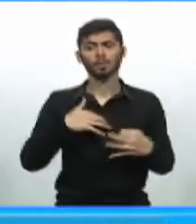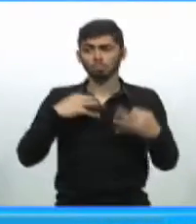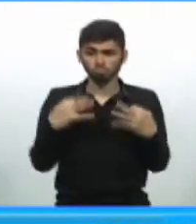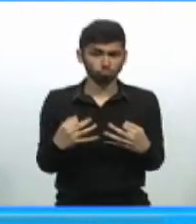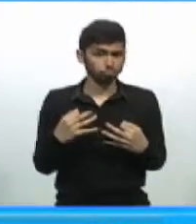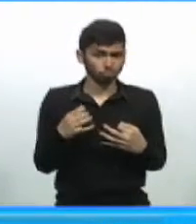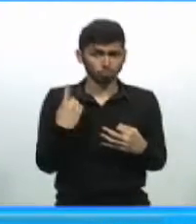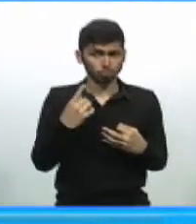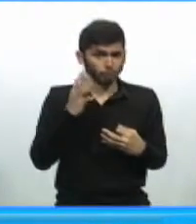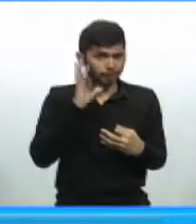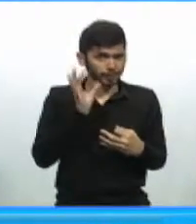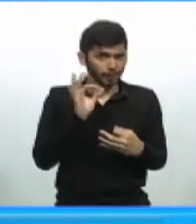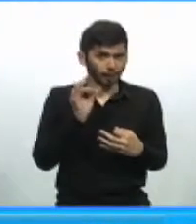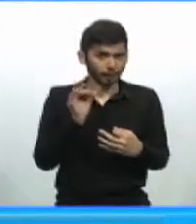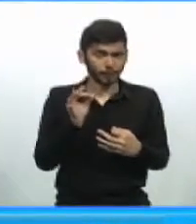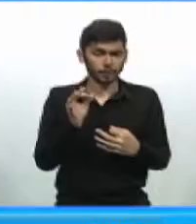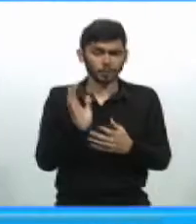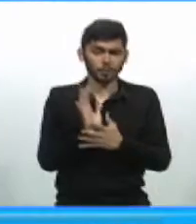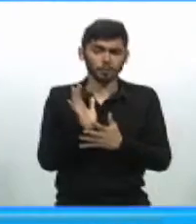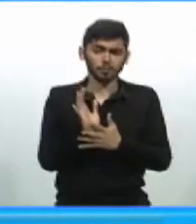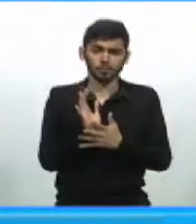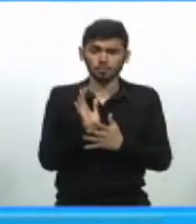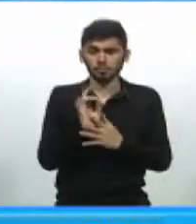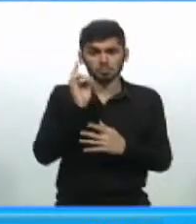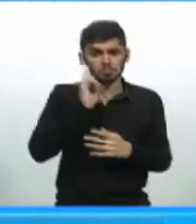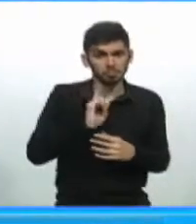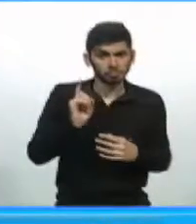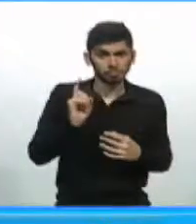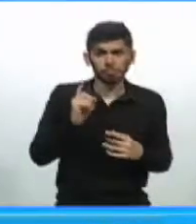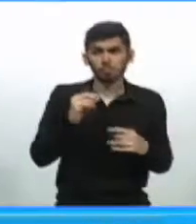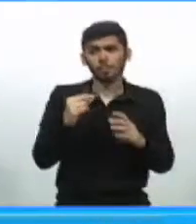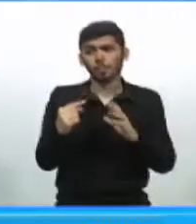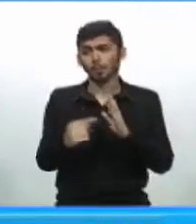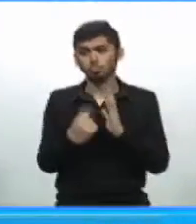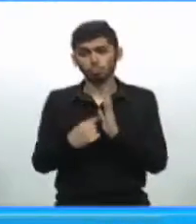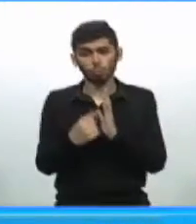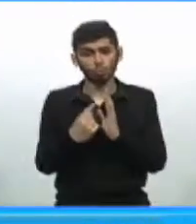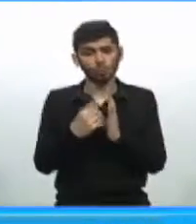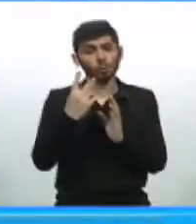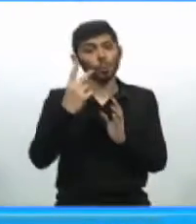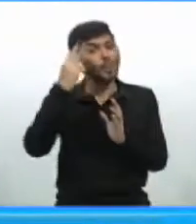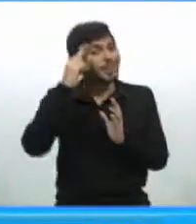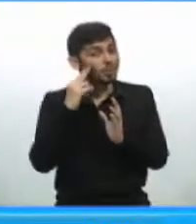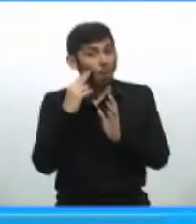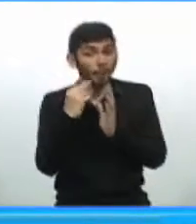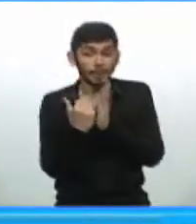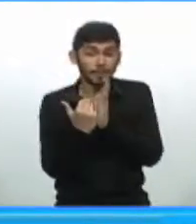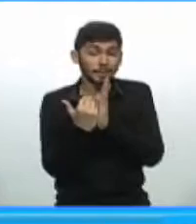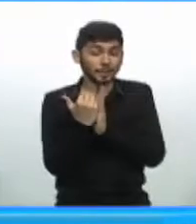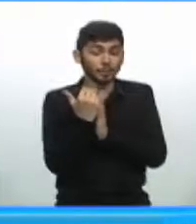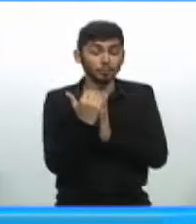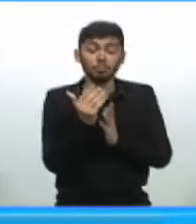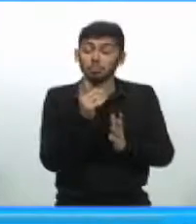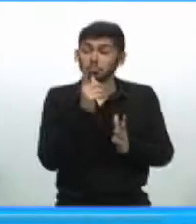sabíamos que iban, no esperábamos porque llegamos a un porcentaje de puntos de 29, digamos, no sé si muy